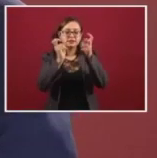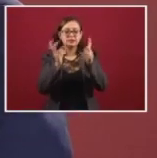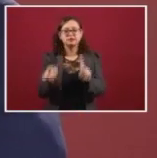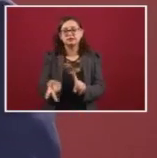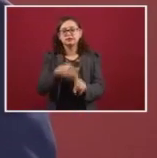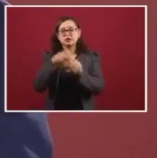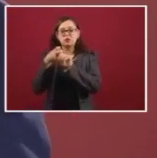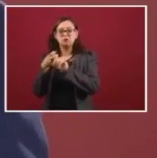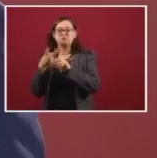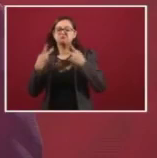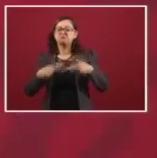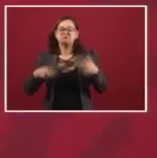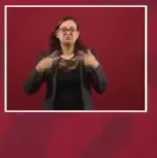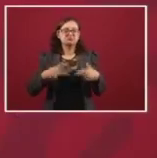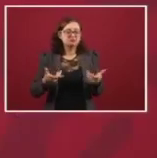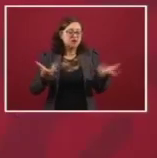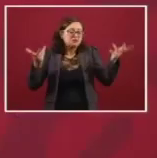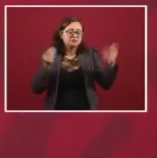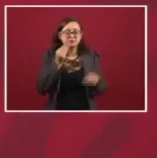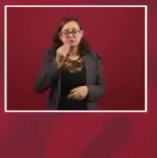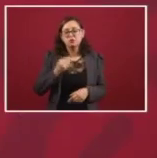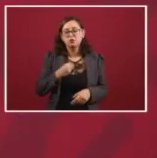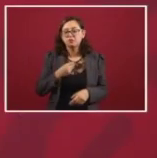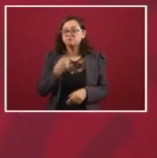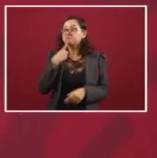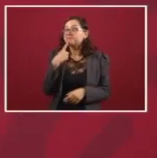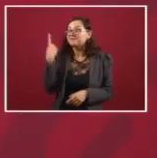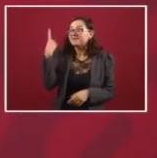muchas veces no se denuncia,